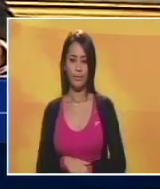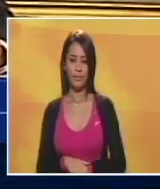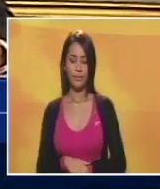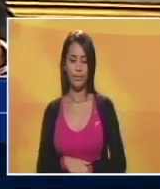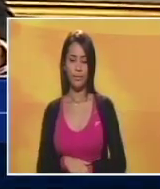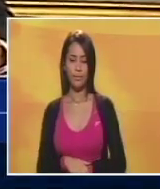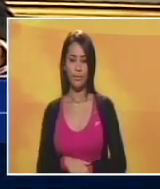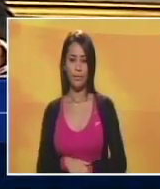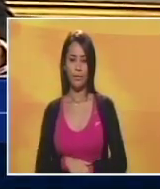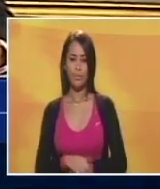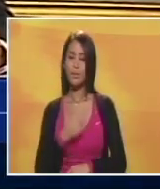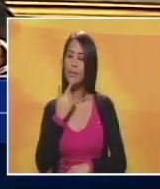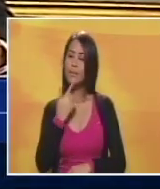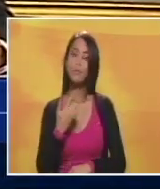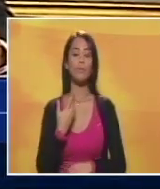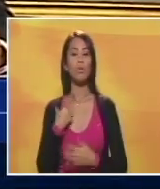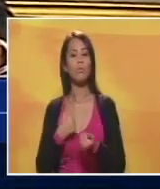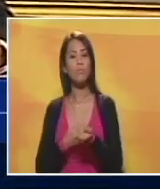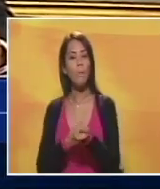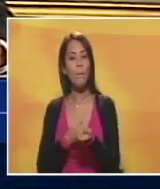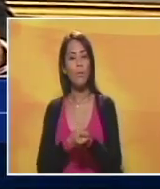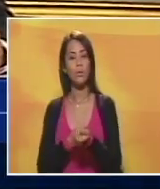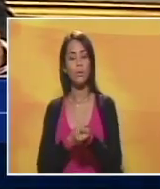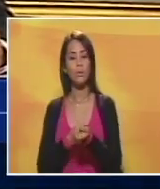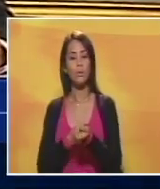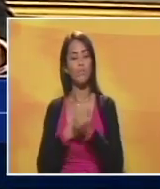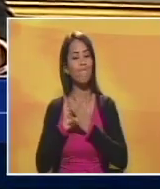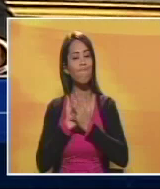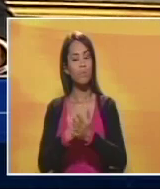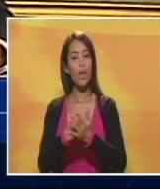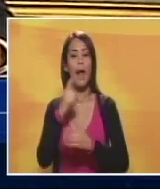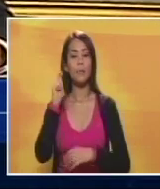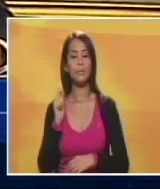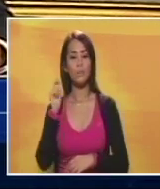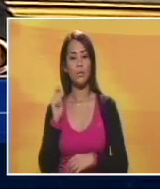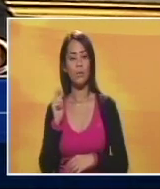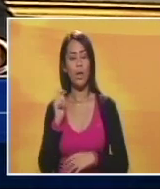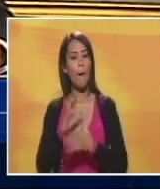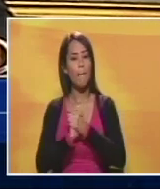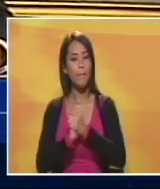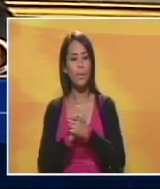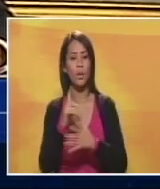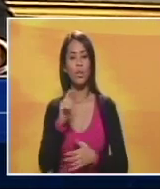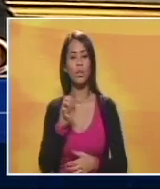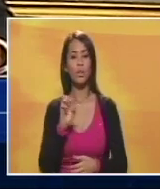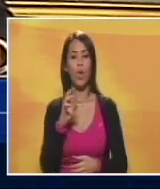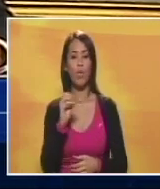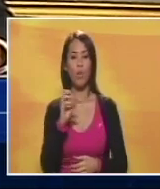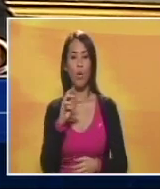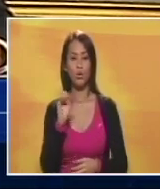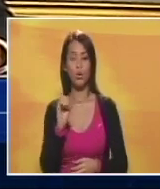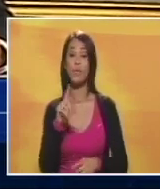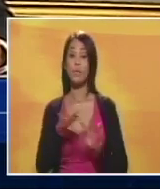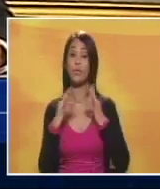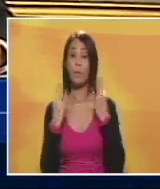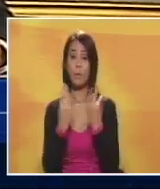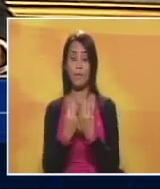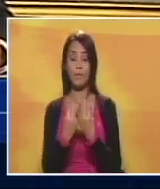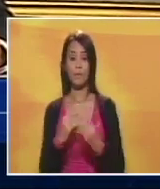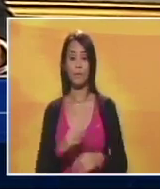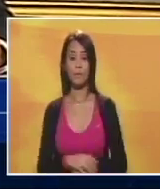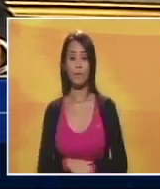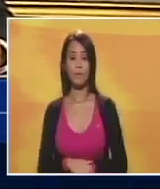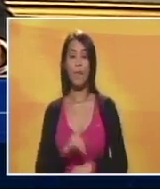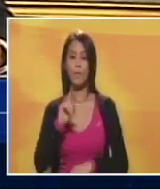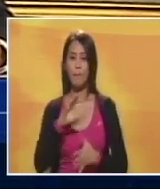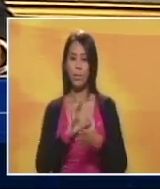Expresamos nuestra solidaridad al diputado, al colega, al amigo Teodoro Campos y a su familia, así como a